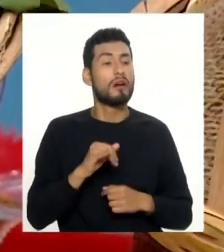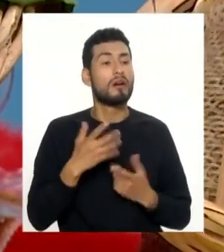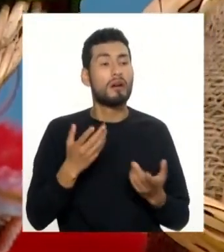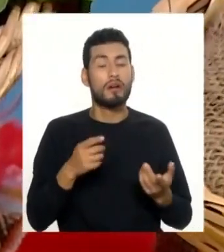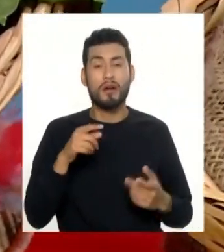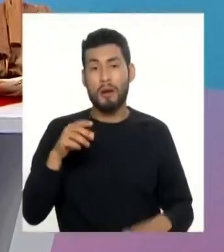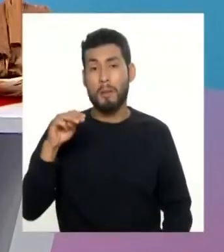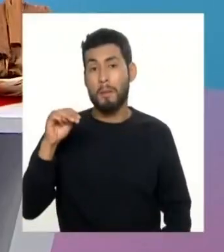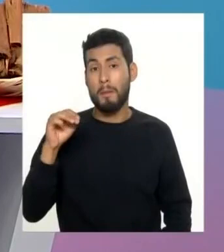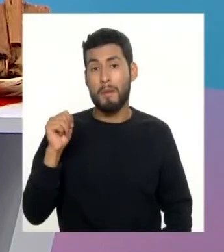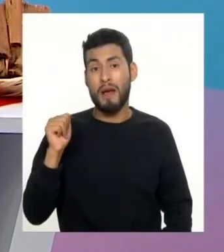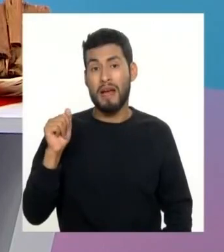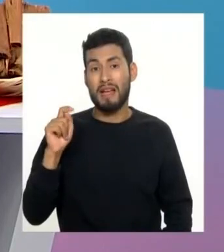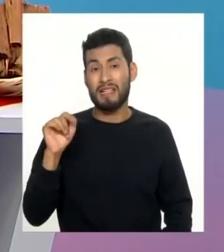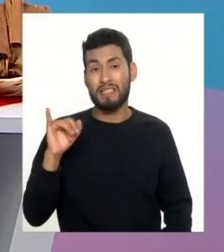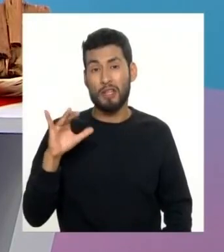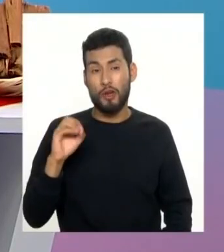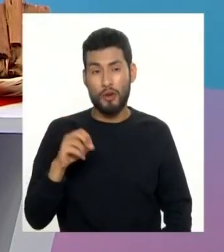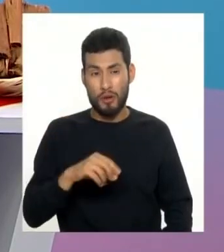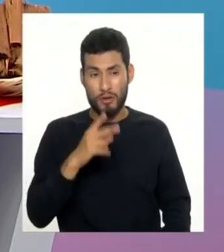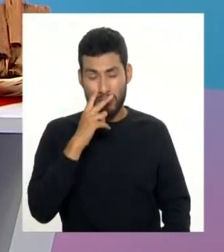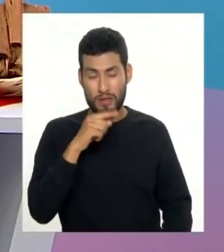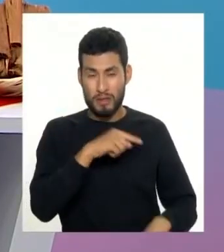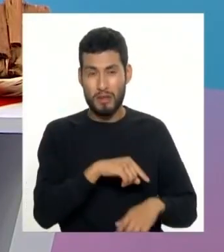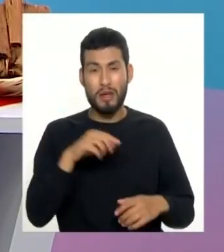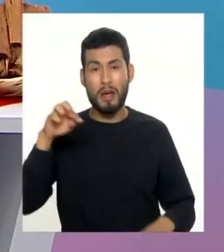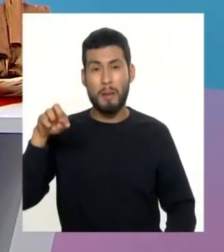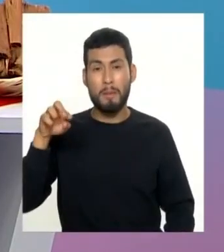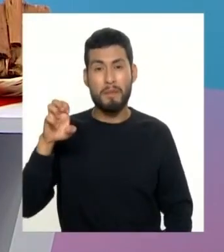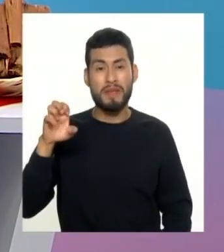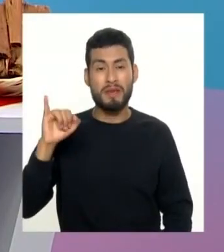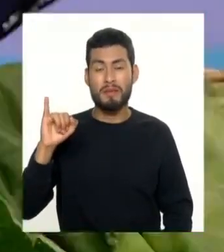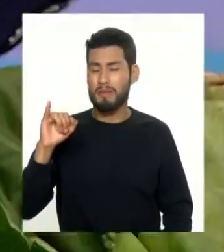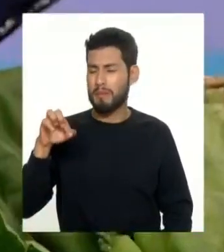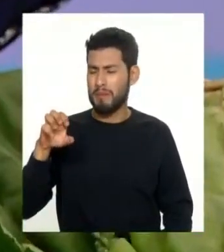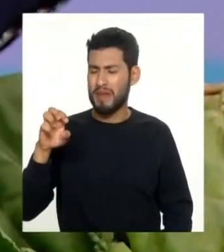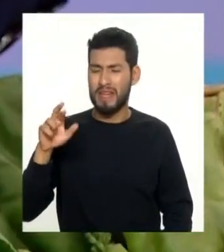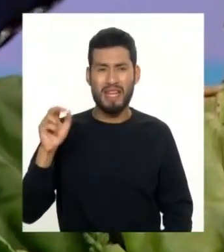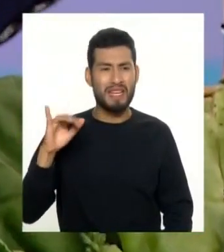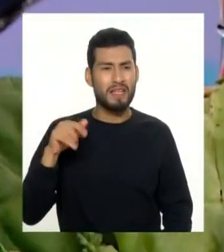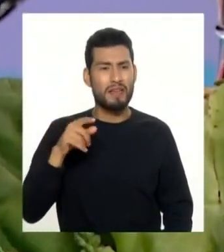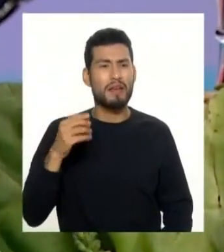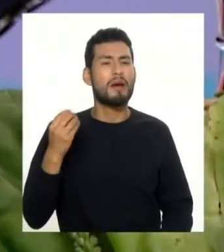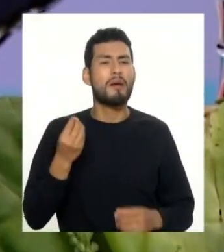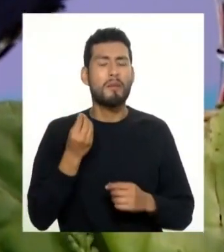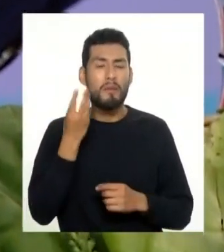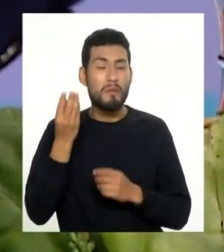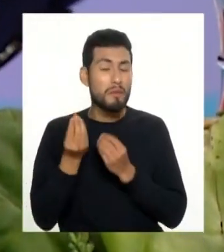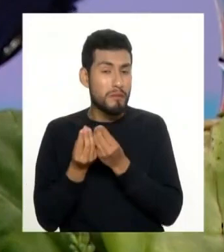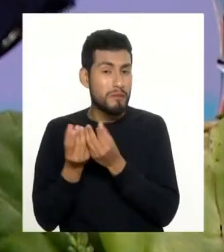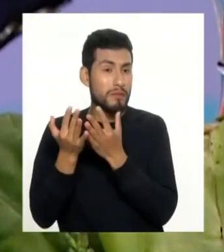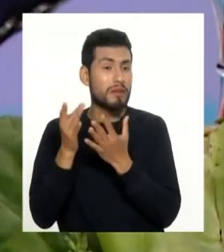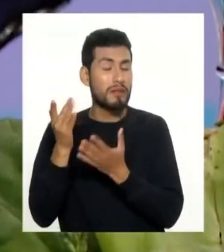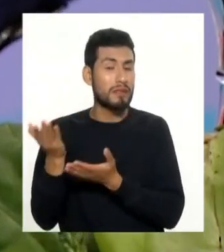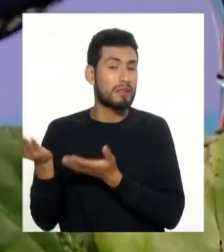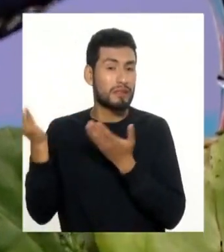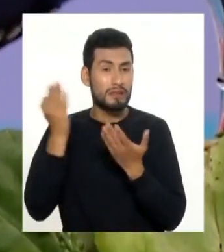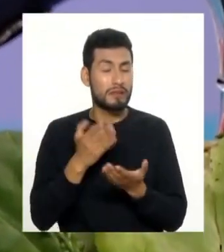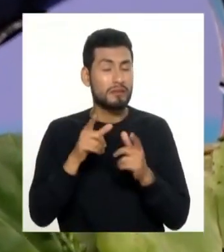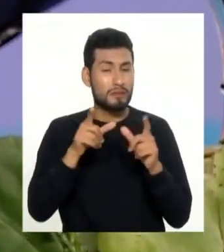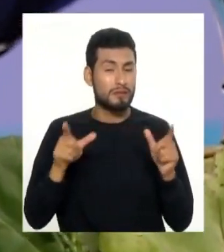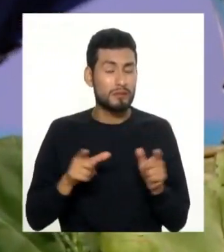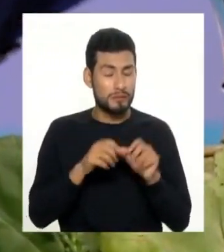de matico también. Estamos aquí con una piperácea, el Pipera cutifolium. Es una planta también que viene de las